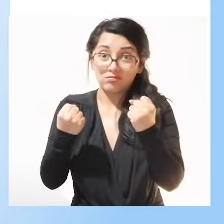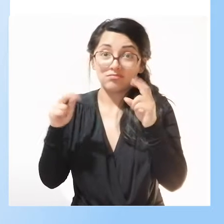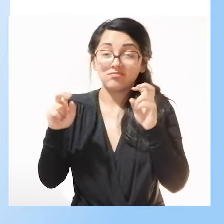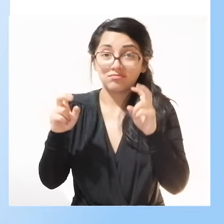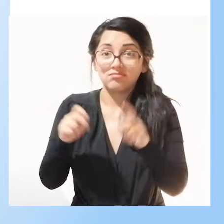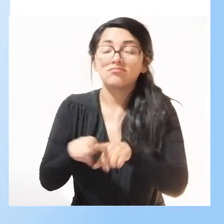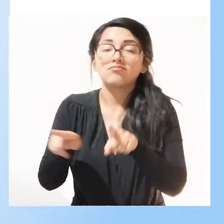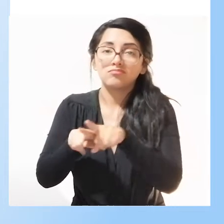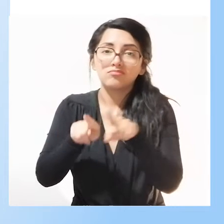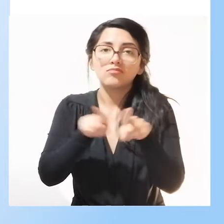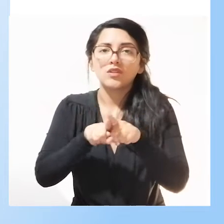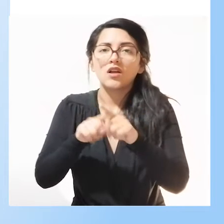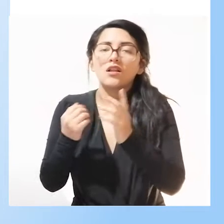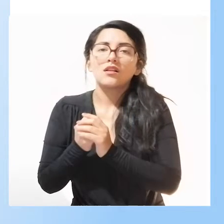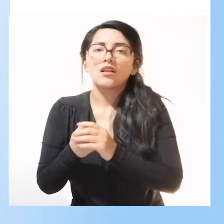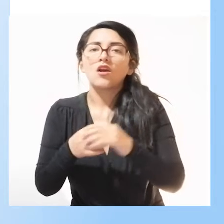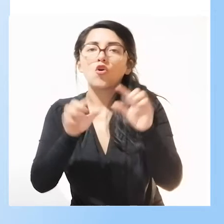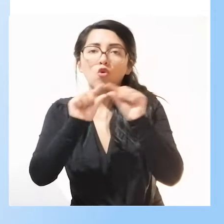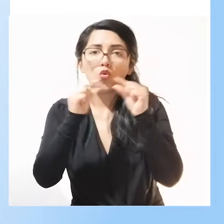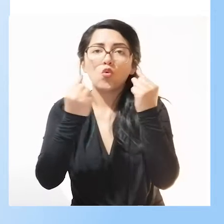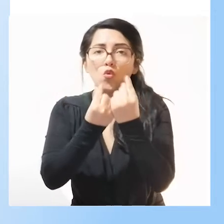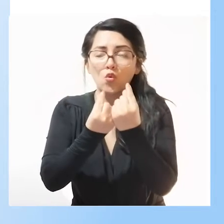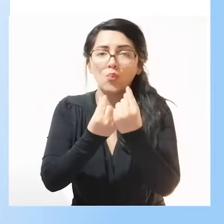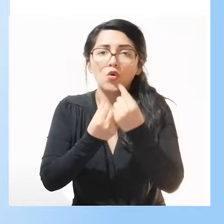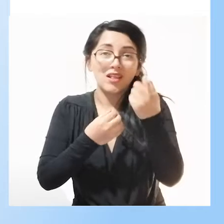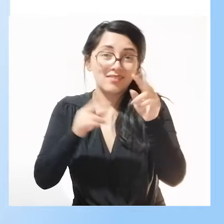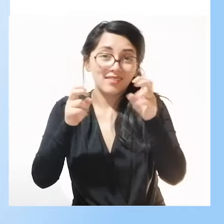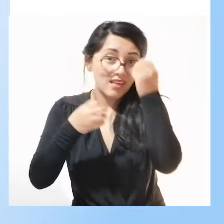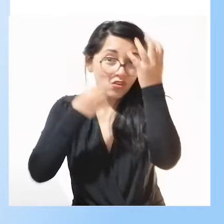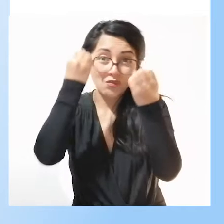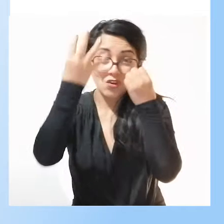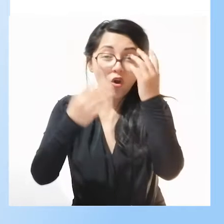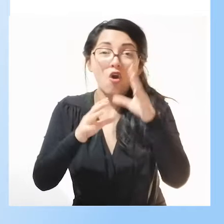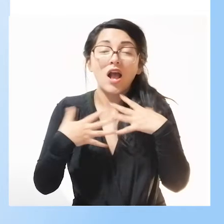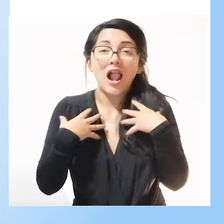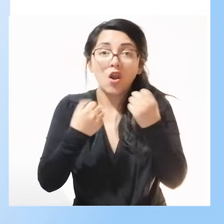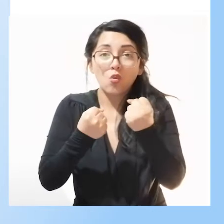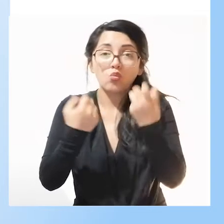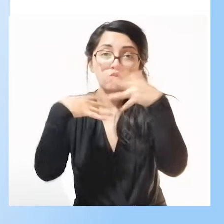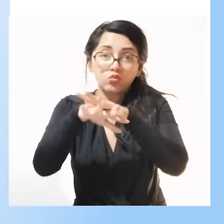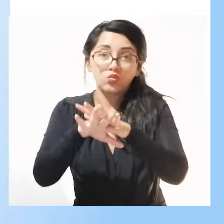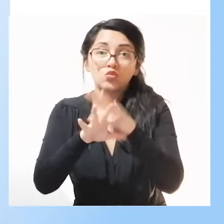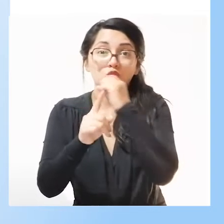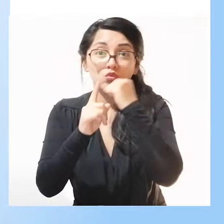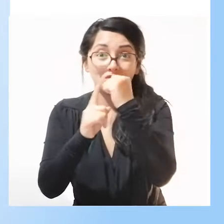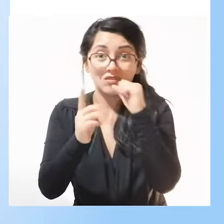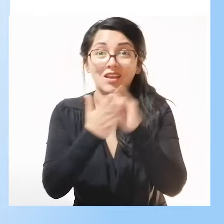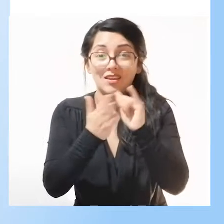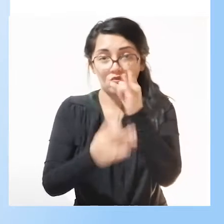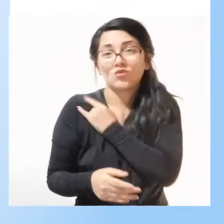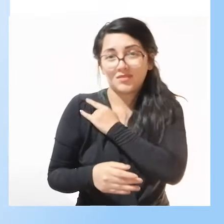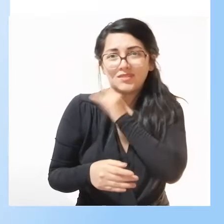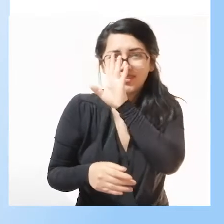Docente Consolidado Innova 6, Innovación en Salud e Inclusión Social de la Universidad de Barcelona. Es directora